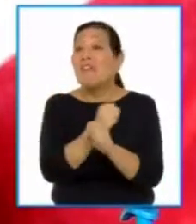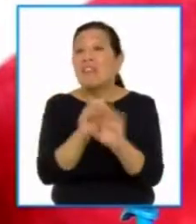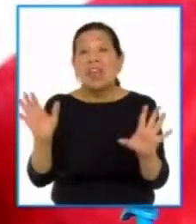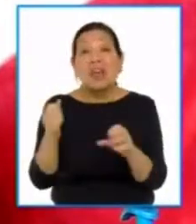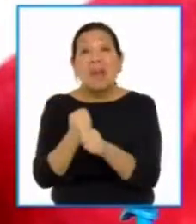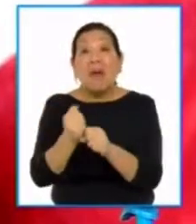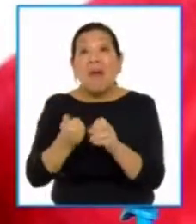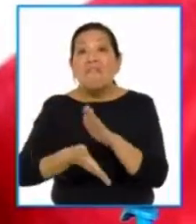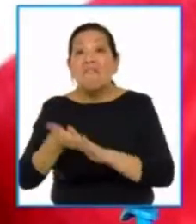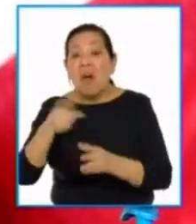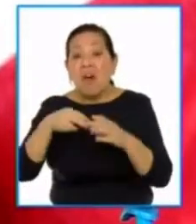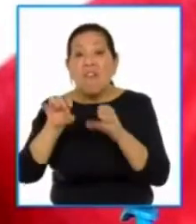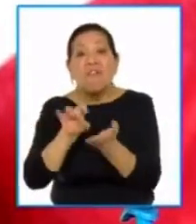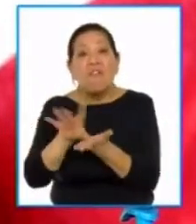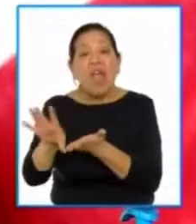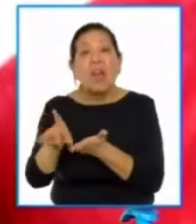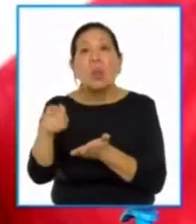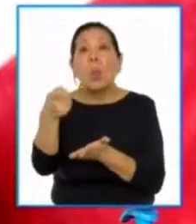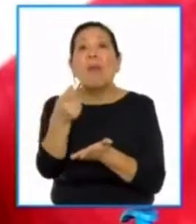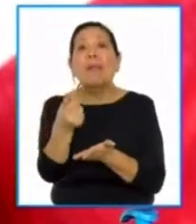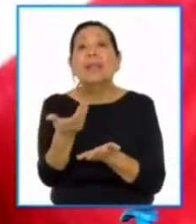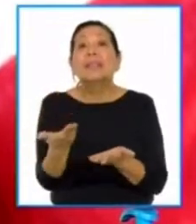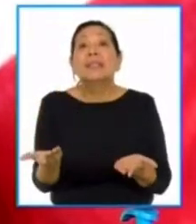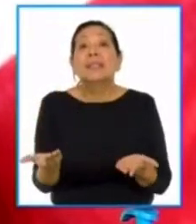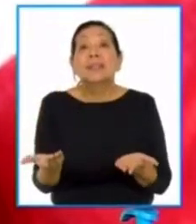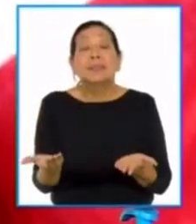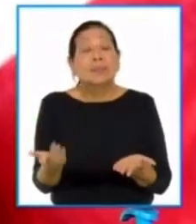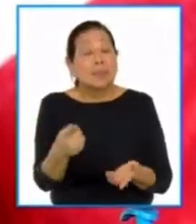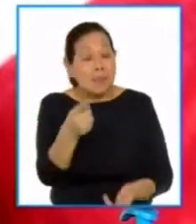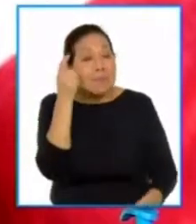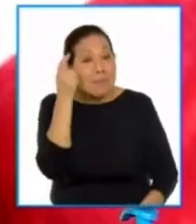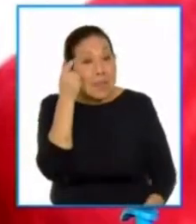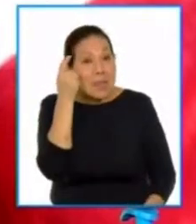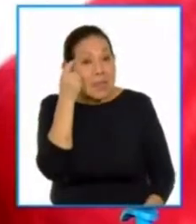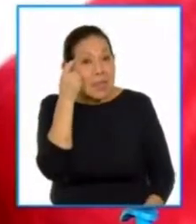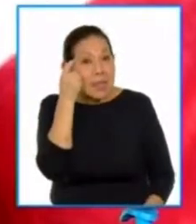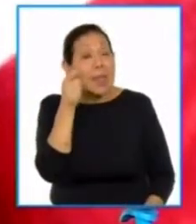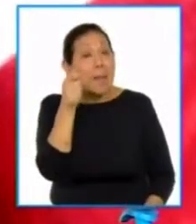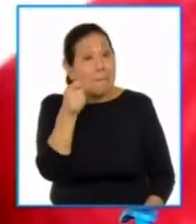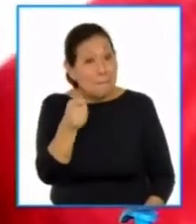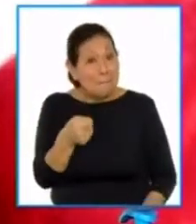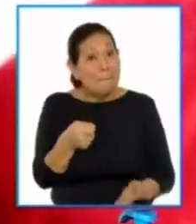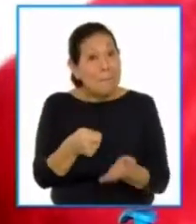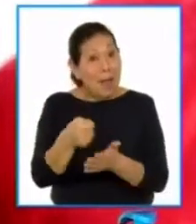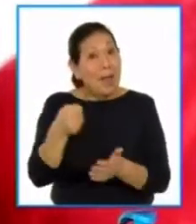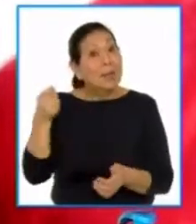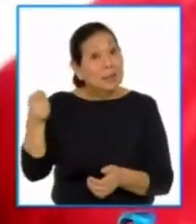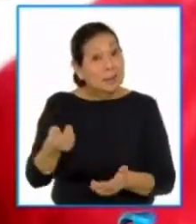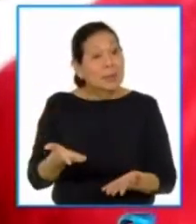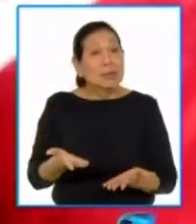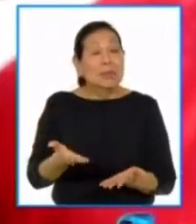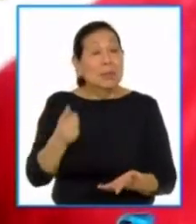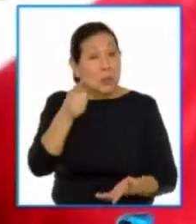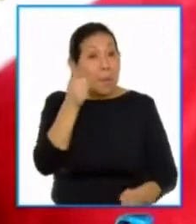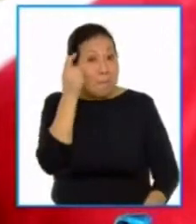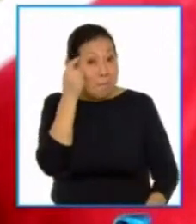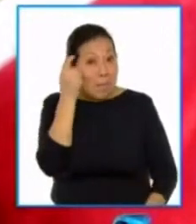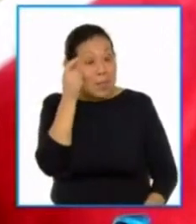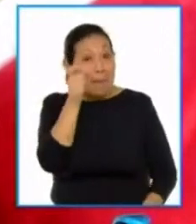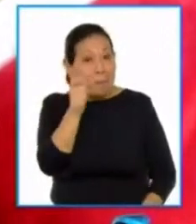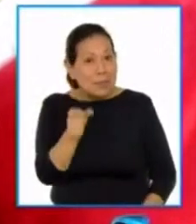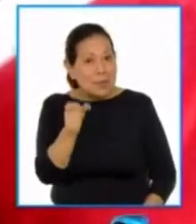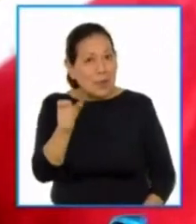En ese sentido, confiamos que la sensatez de los pensionistas y la sensatez de